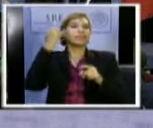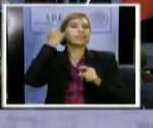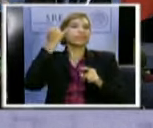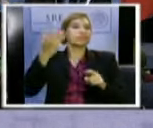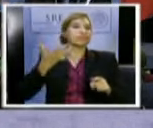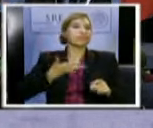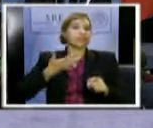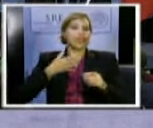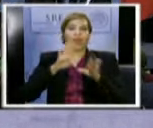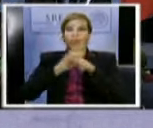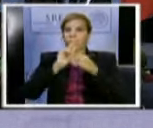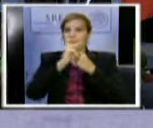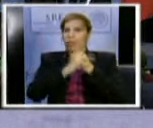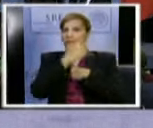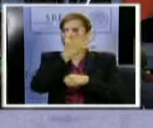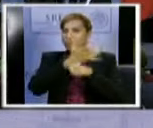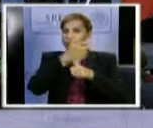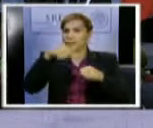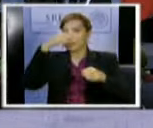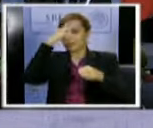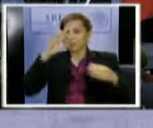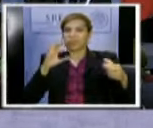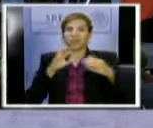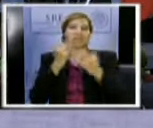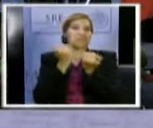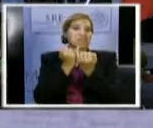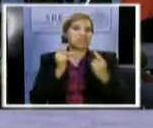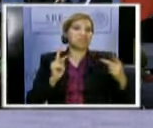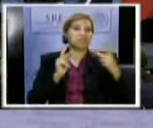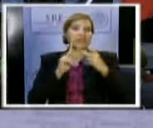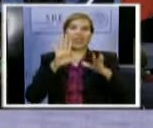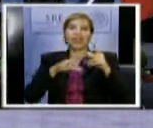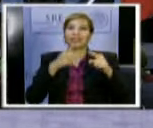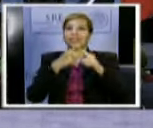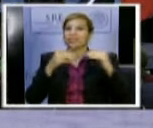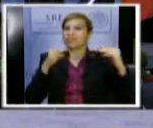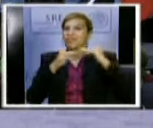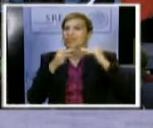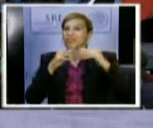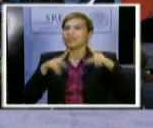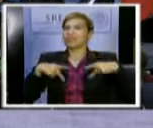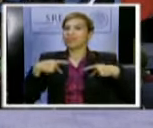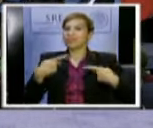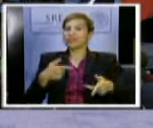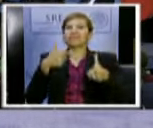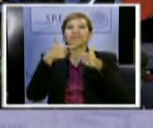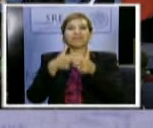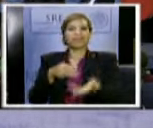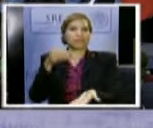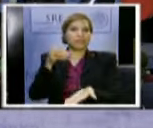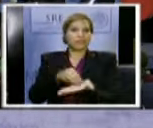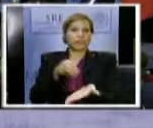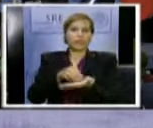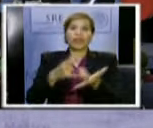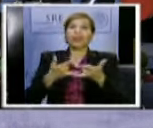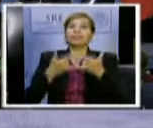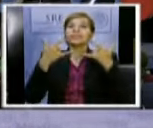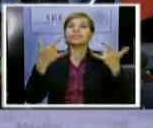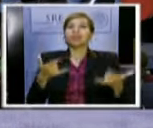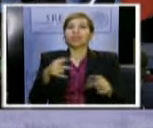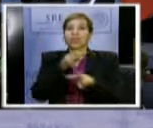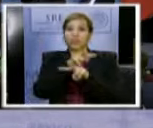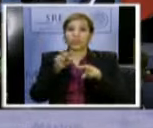tenemos el uno del otro siguen definiéndonos mutuamente y reeditándose de forma continua. La historia